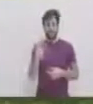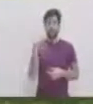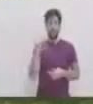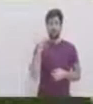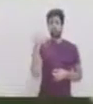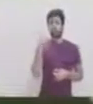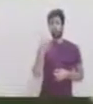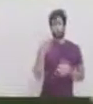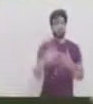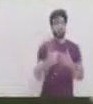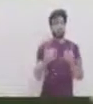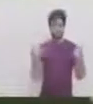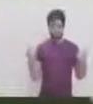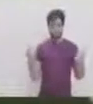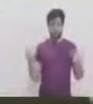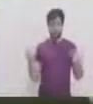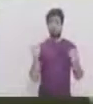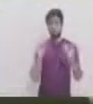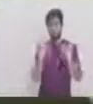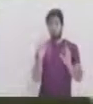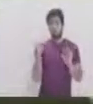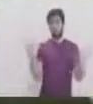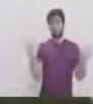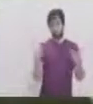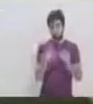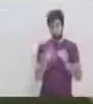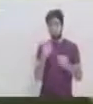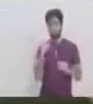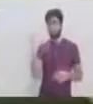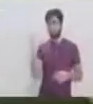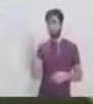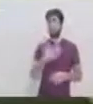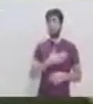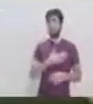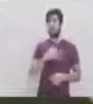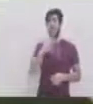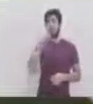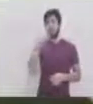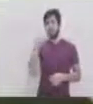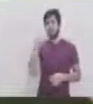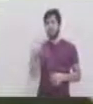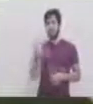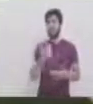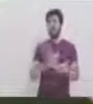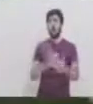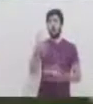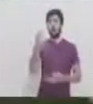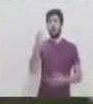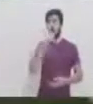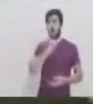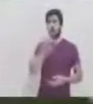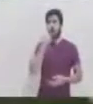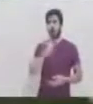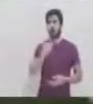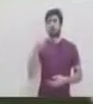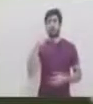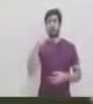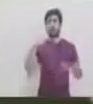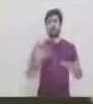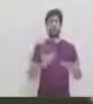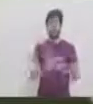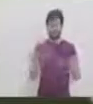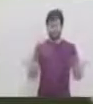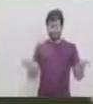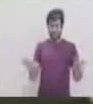pulgares hacia arriba. Repasemos todas las frases. Mi tía compra helados en